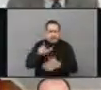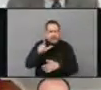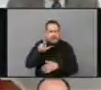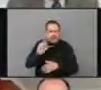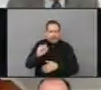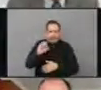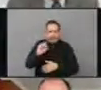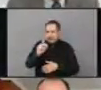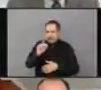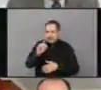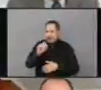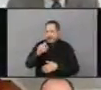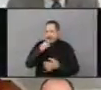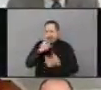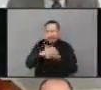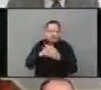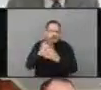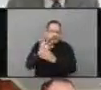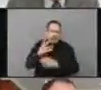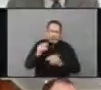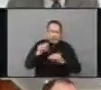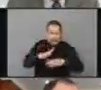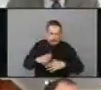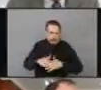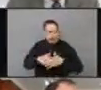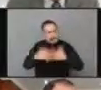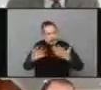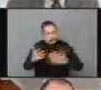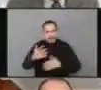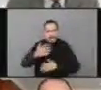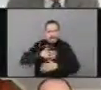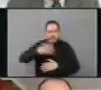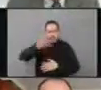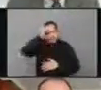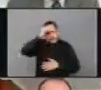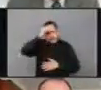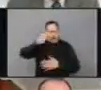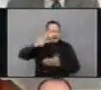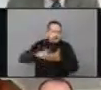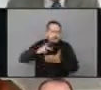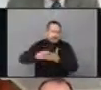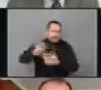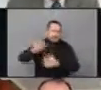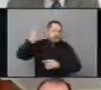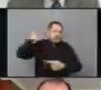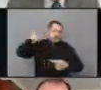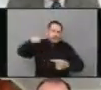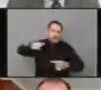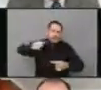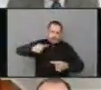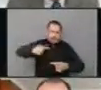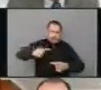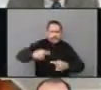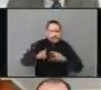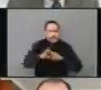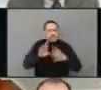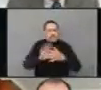Espíndola. Desde mi punto de vista, y también como lo he dicho en otras, en otros